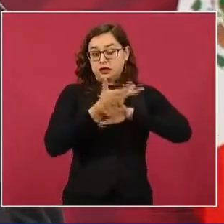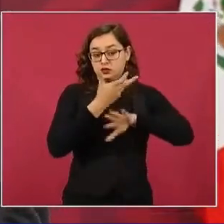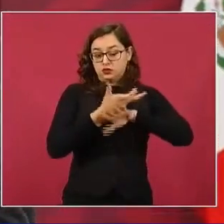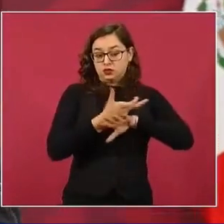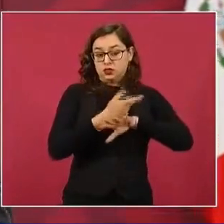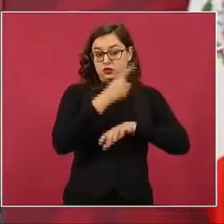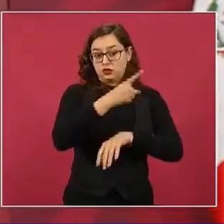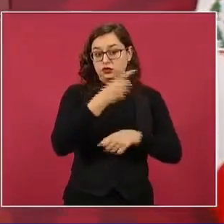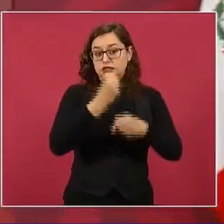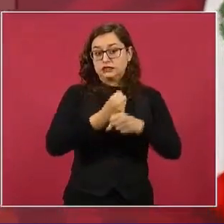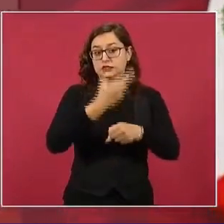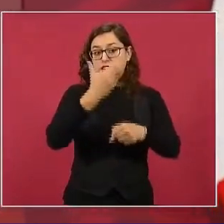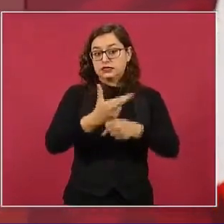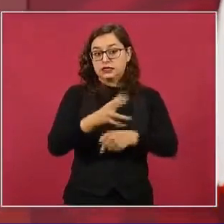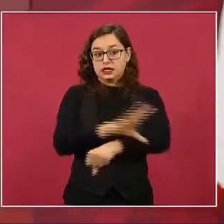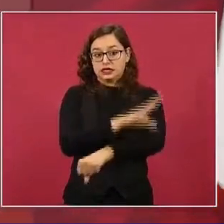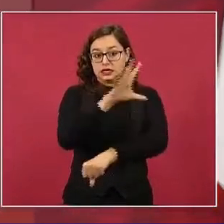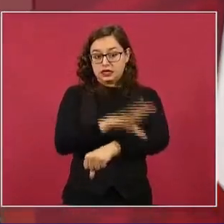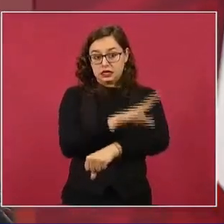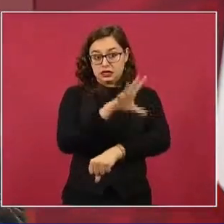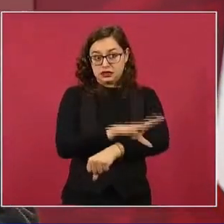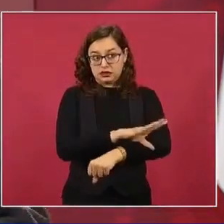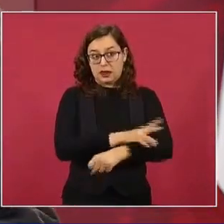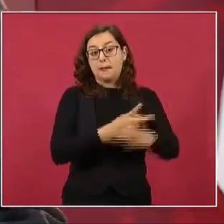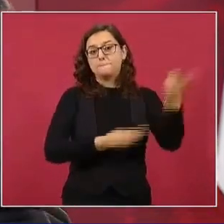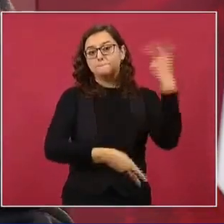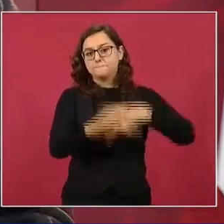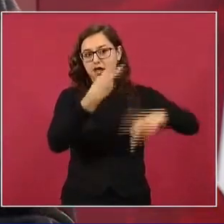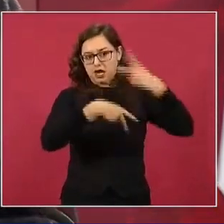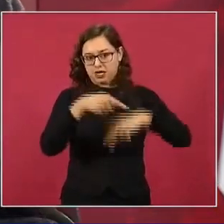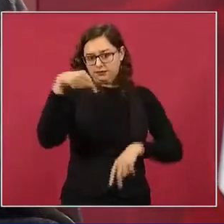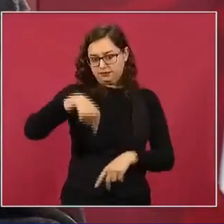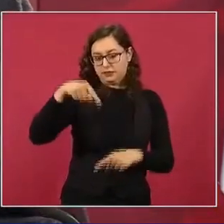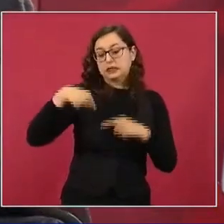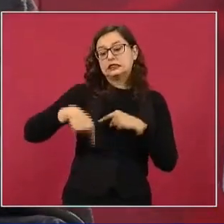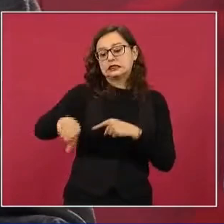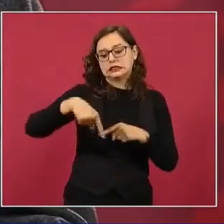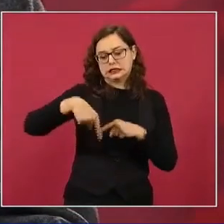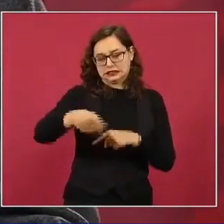esta semana en México, y vamos a